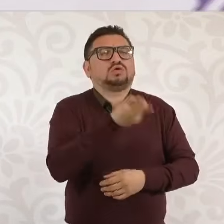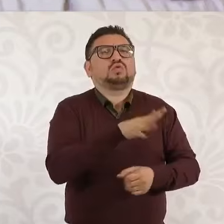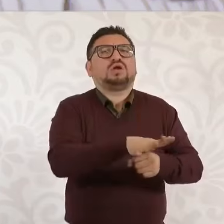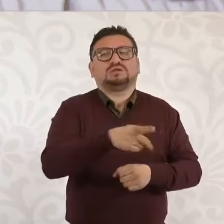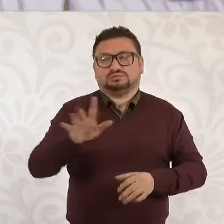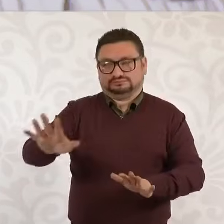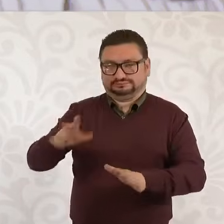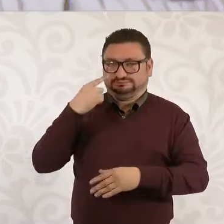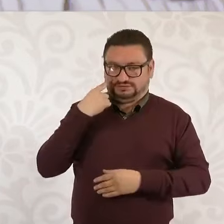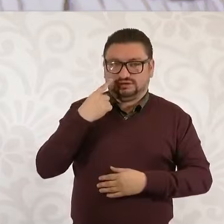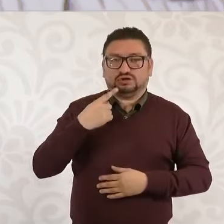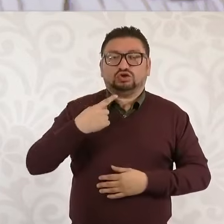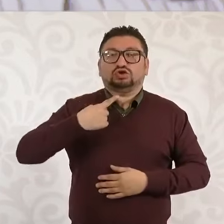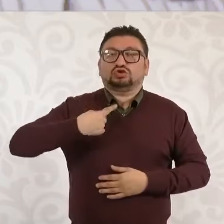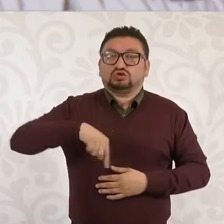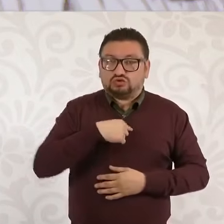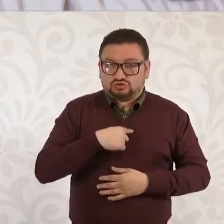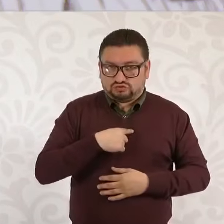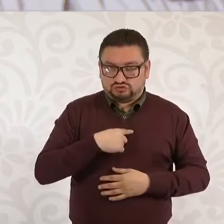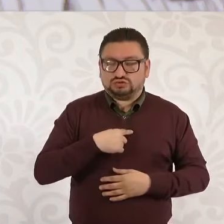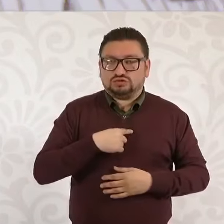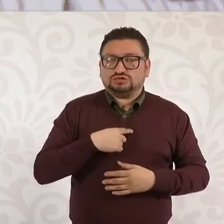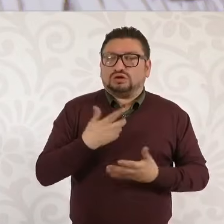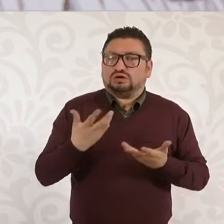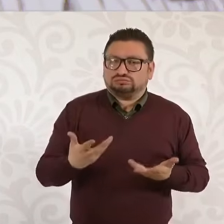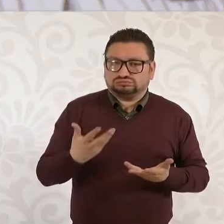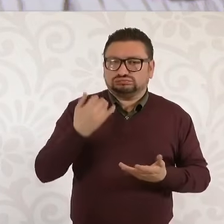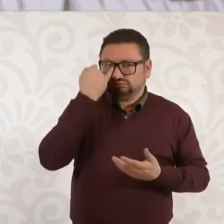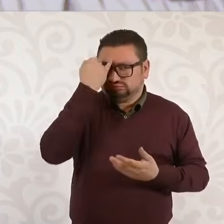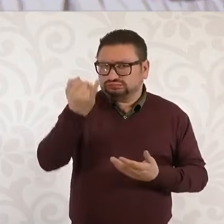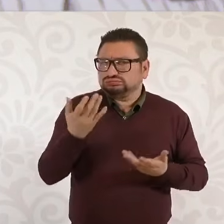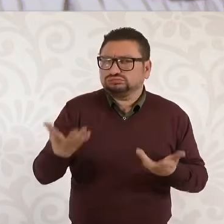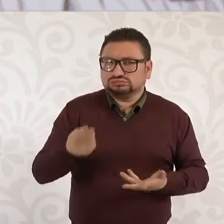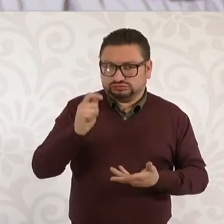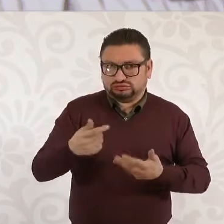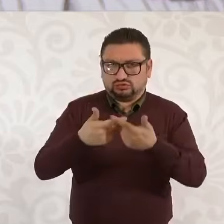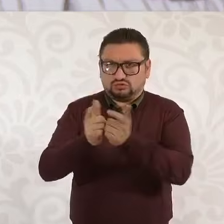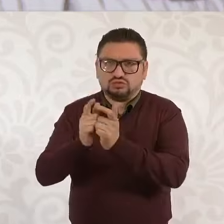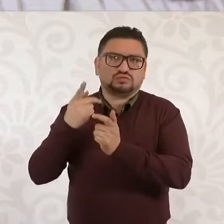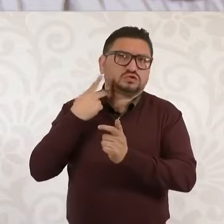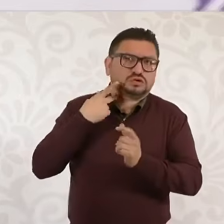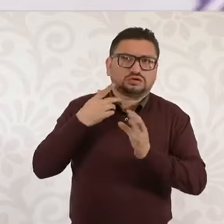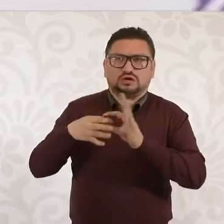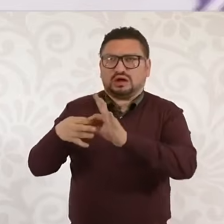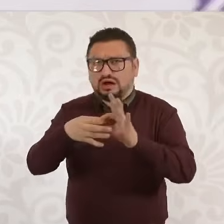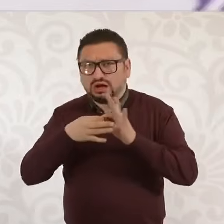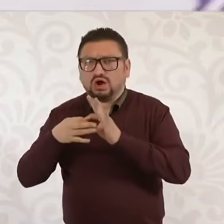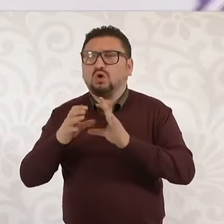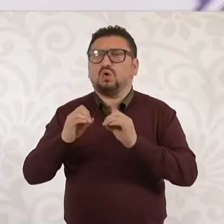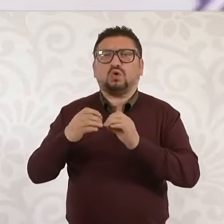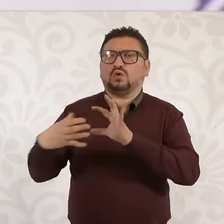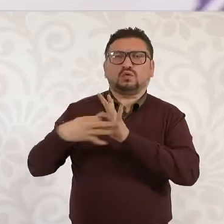ver, nosotros lo que planteamos es que, no es de partidos aliados, sino también otros